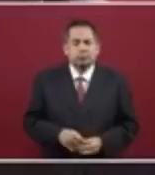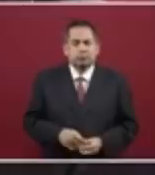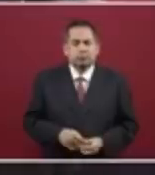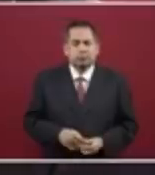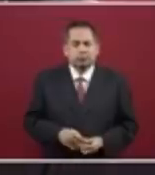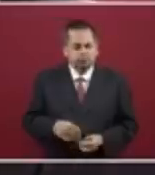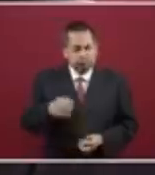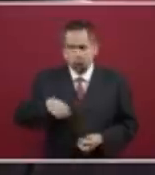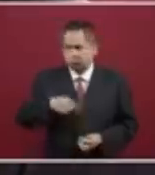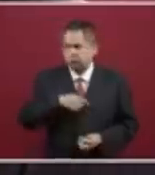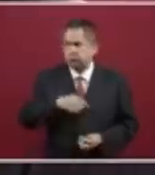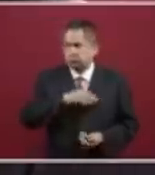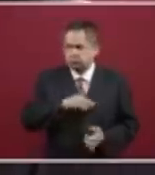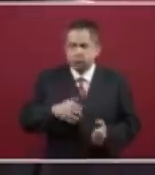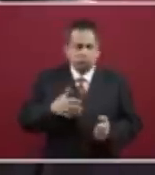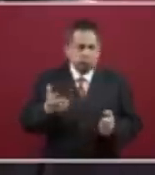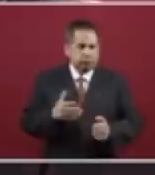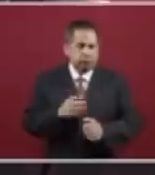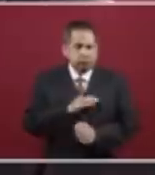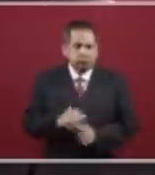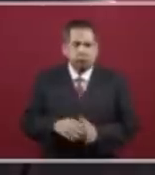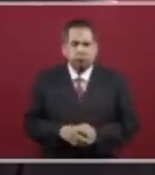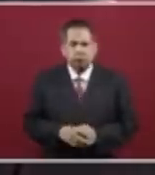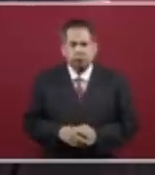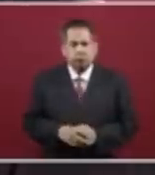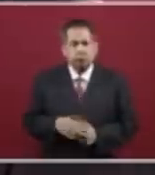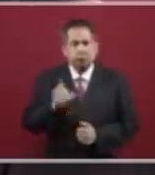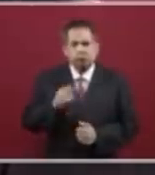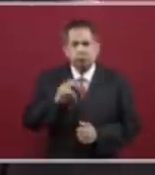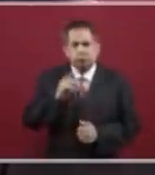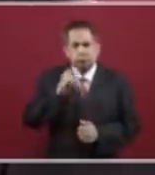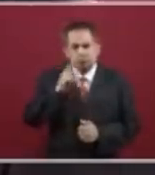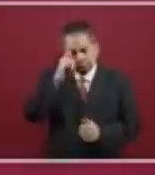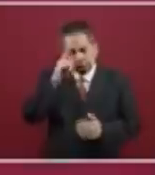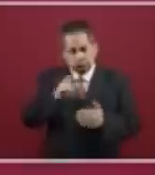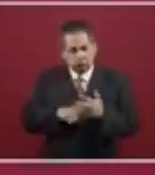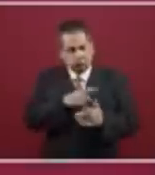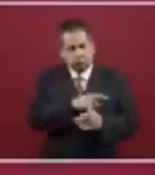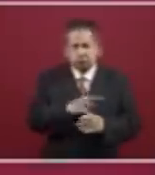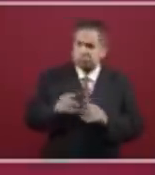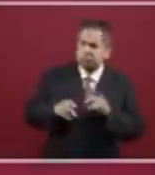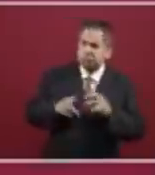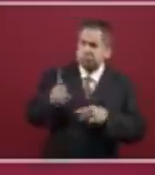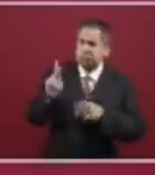Podemos hacerlo y no creo que se oponga.